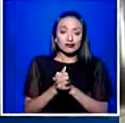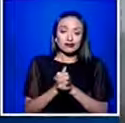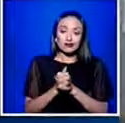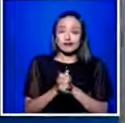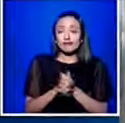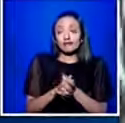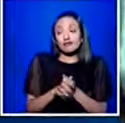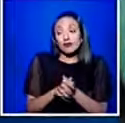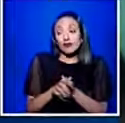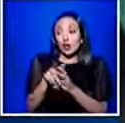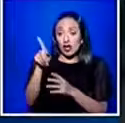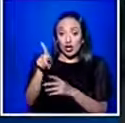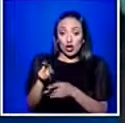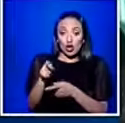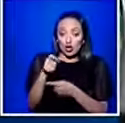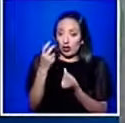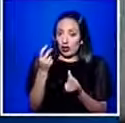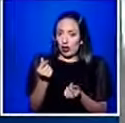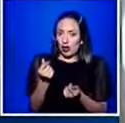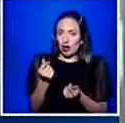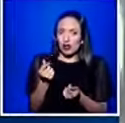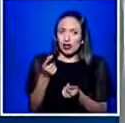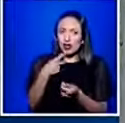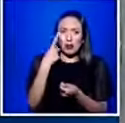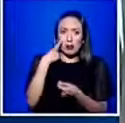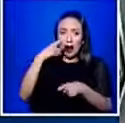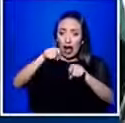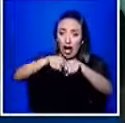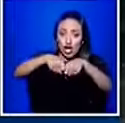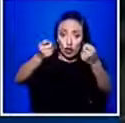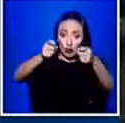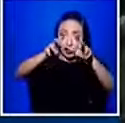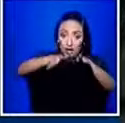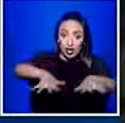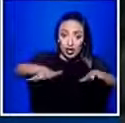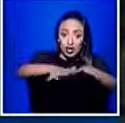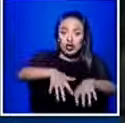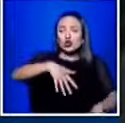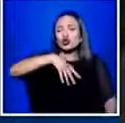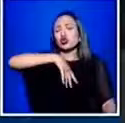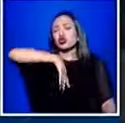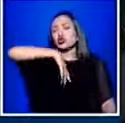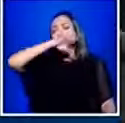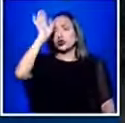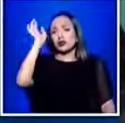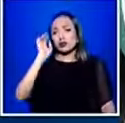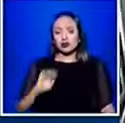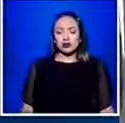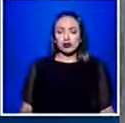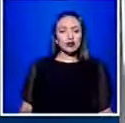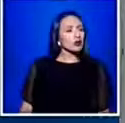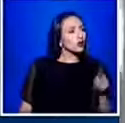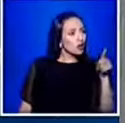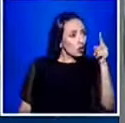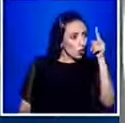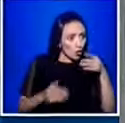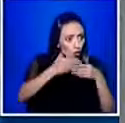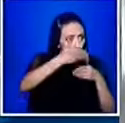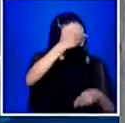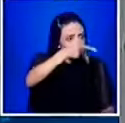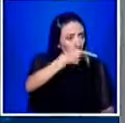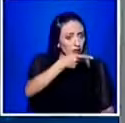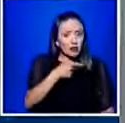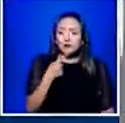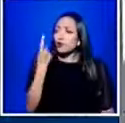sí, para derrocar esto se demoraron un siglo. Igual para hacer, siguen en lo mismo. Vecino, ¿y qué es? ¿Solo un muro? Solo un